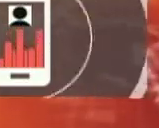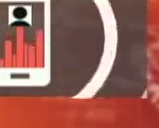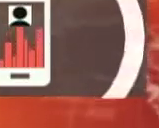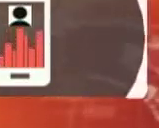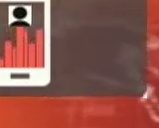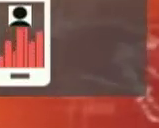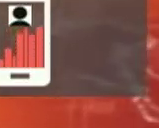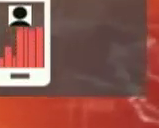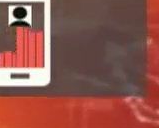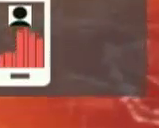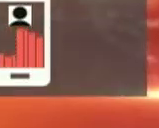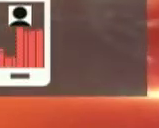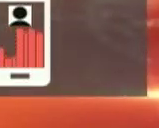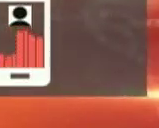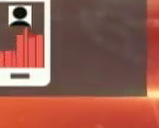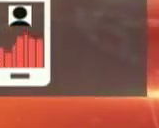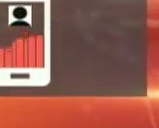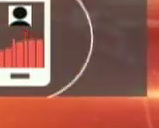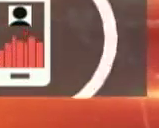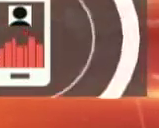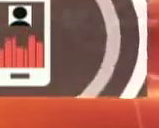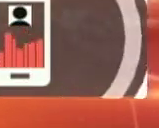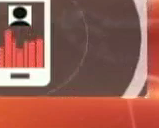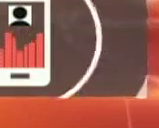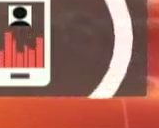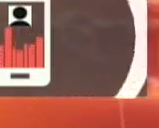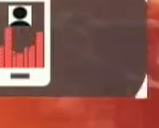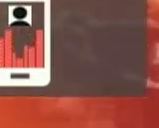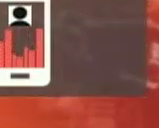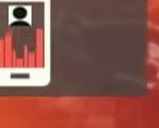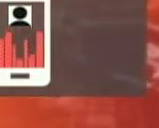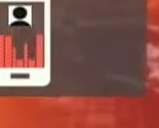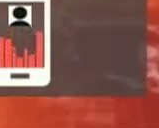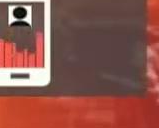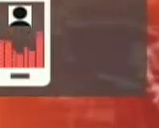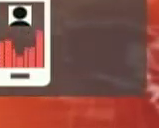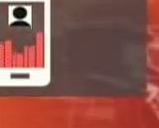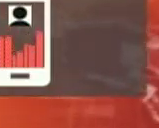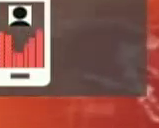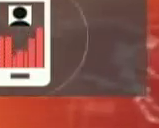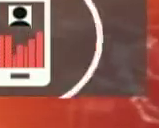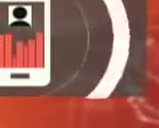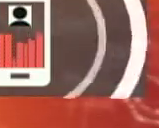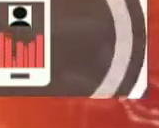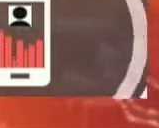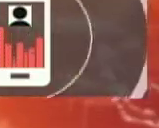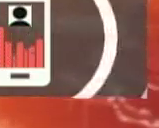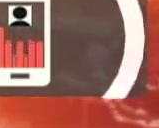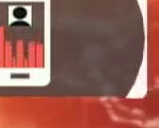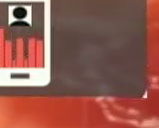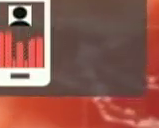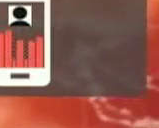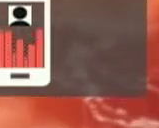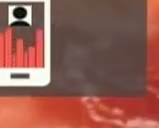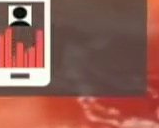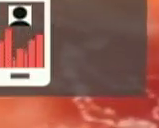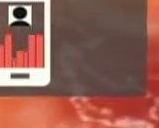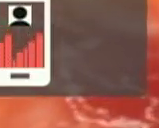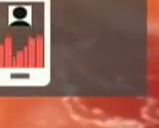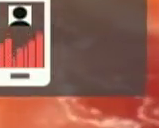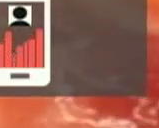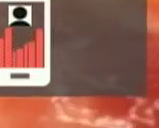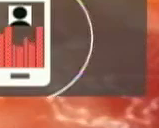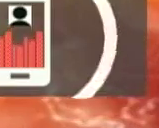poderoso, de verdad. Ahora que nos enfrentamos a una conspiración permanente.